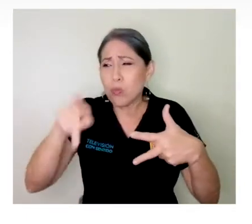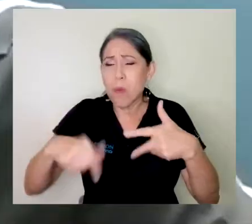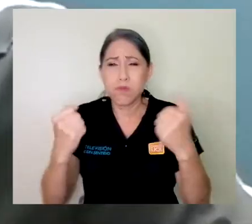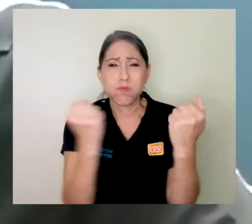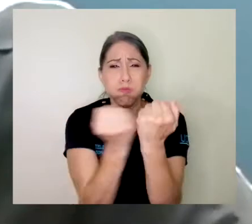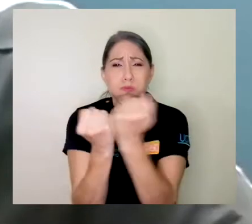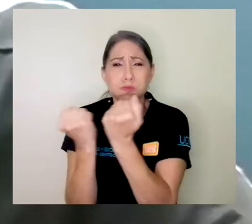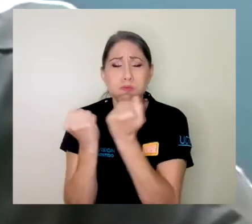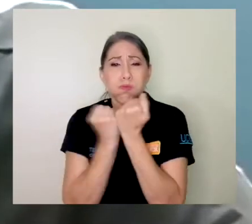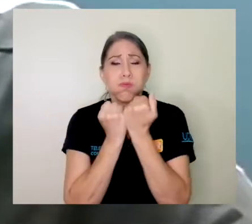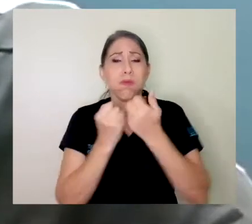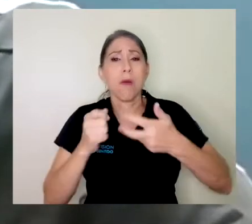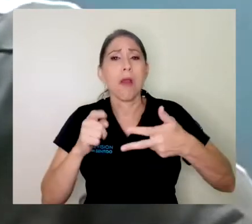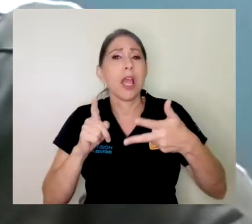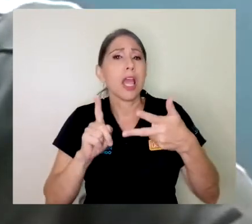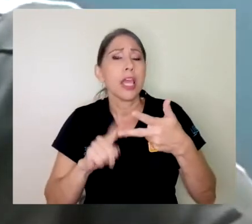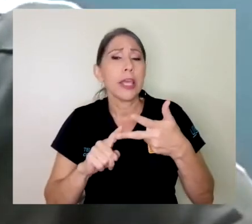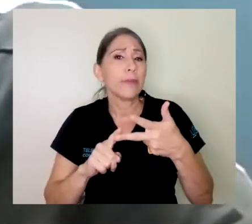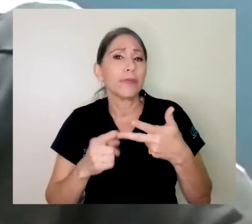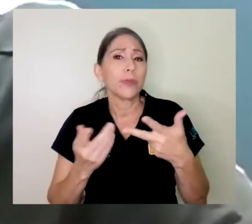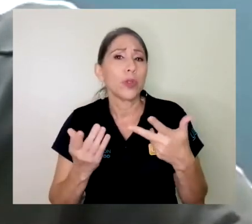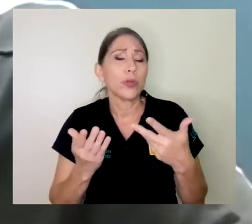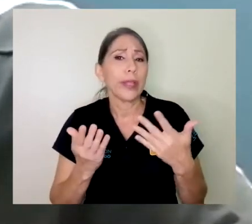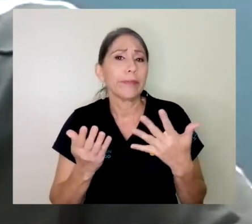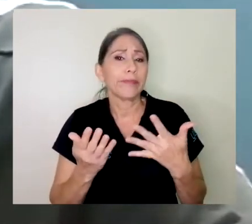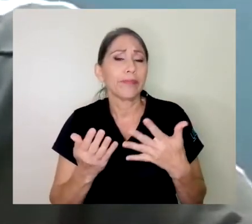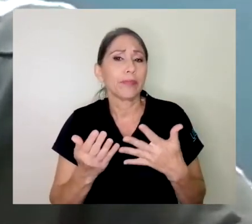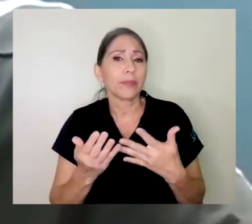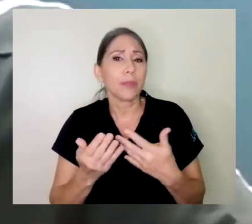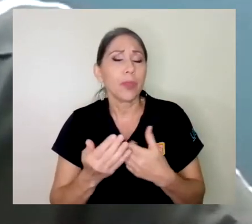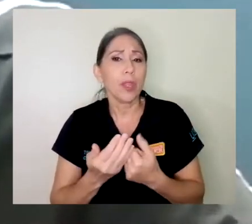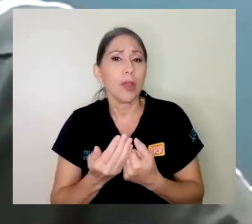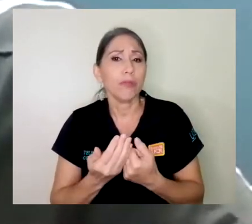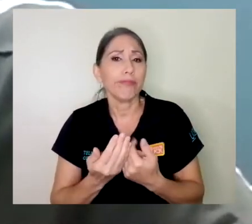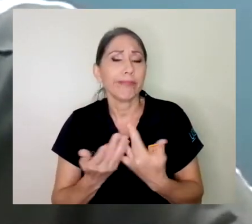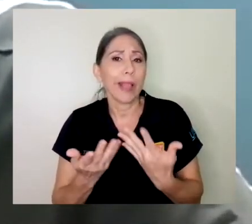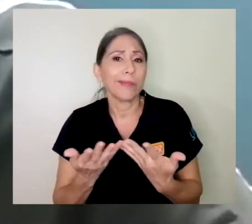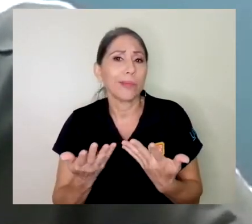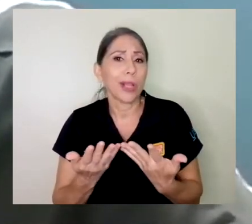conglomeraciones y donde no hay suficiente